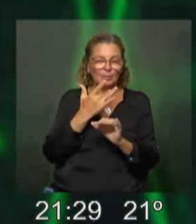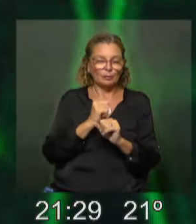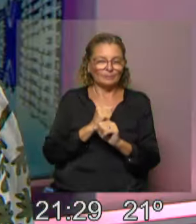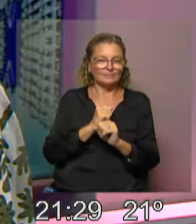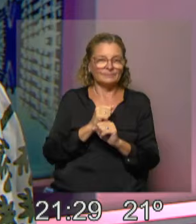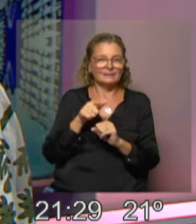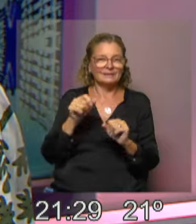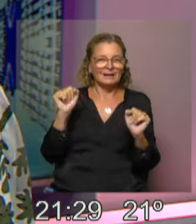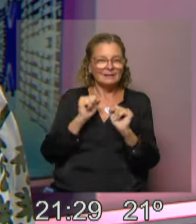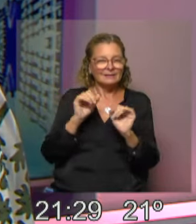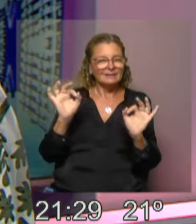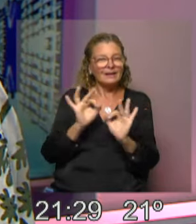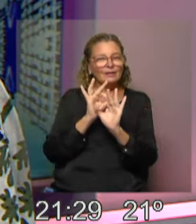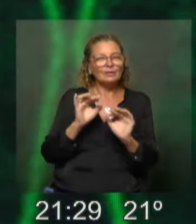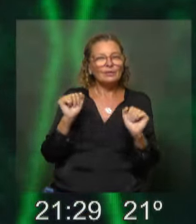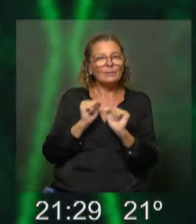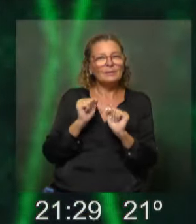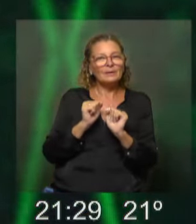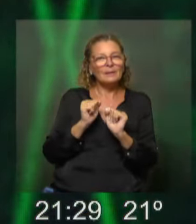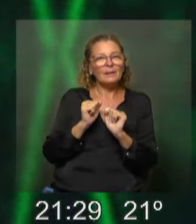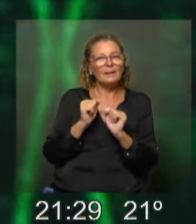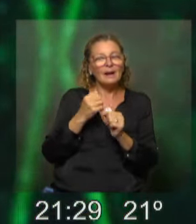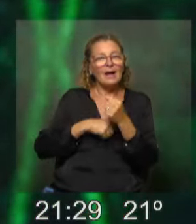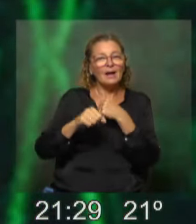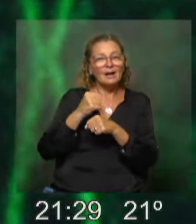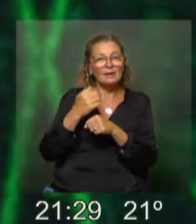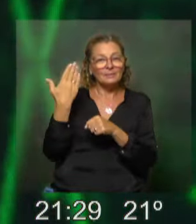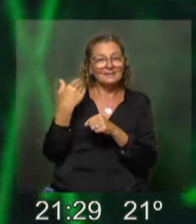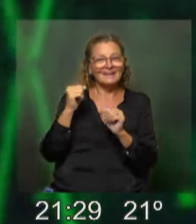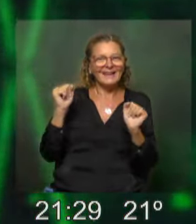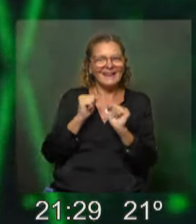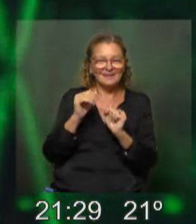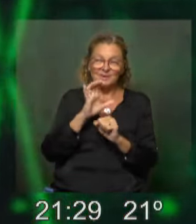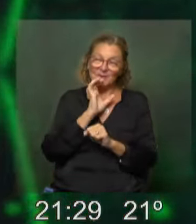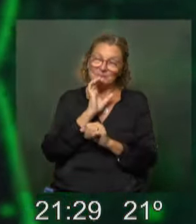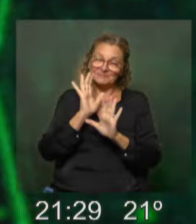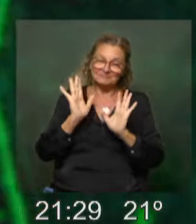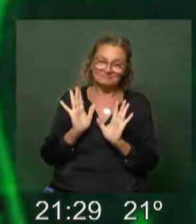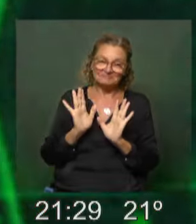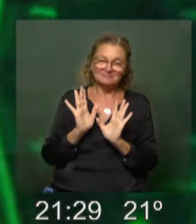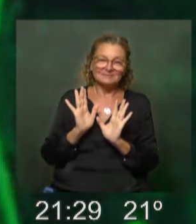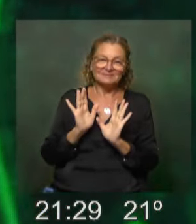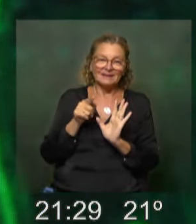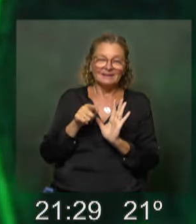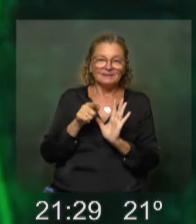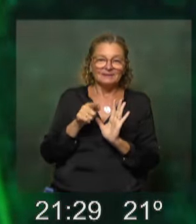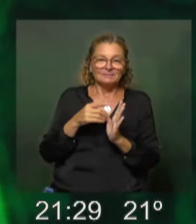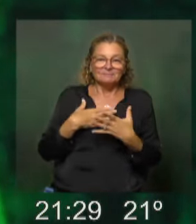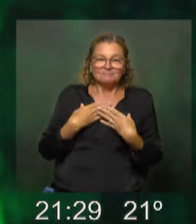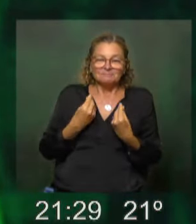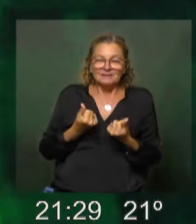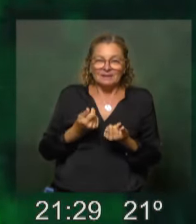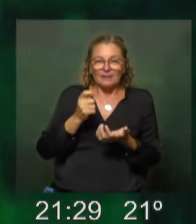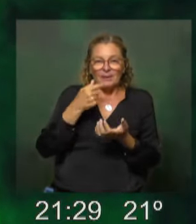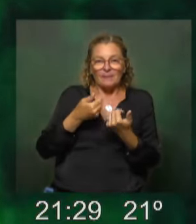esta canción Invierno cómo surgió? Surgió el año pasado, en invierno. Y bueno, ahí me inspiré y